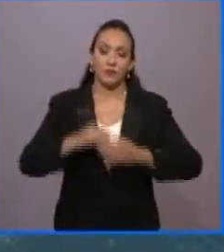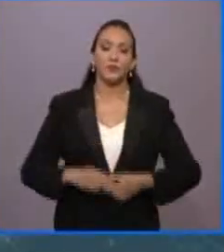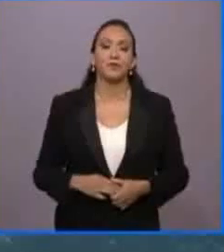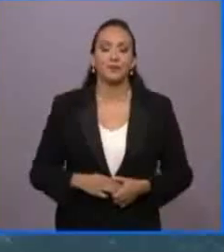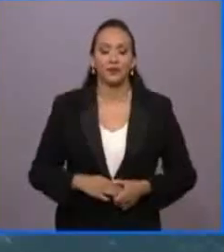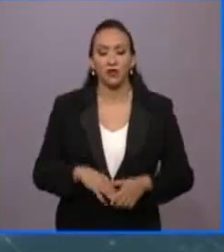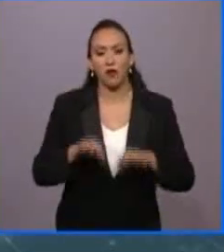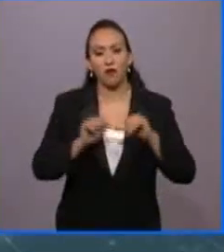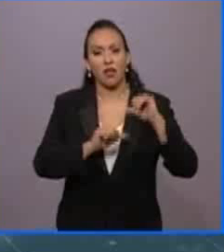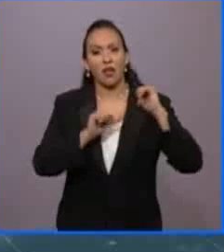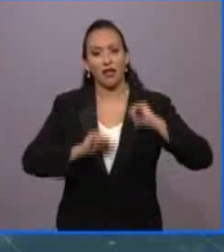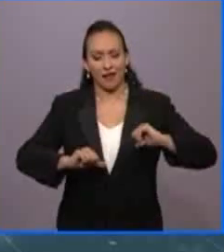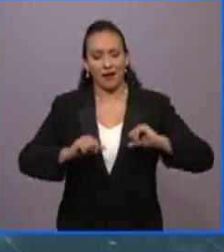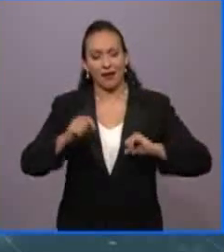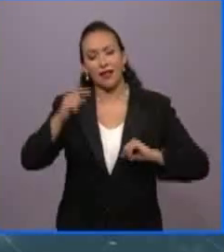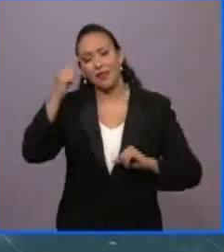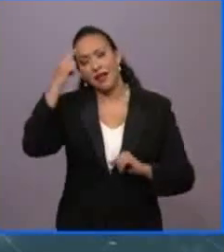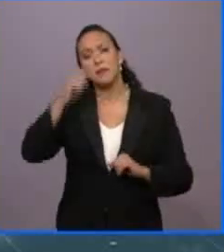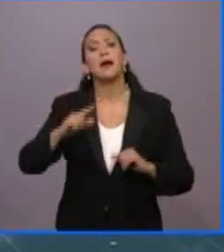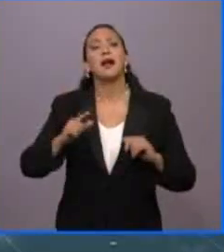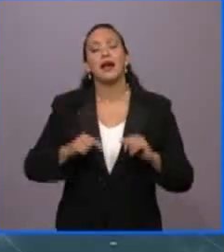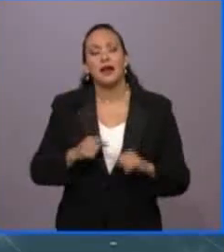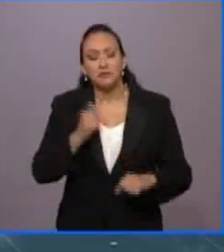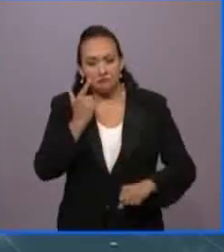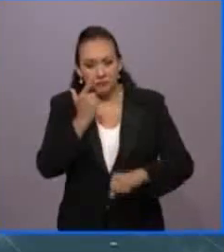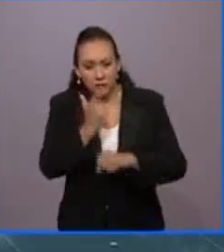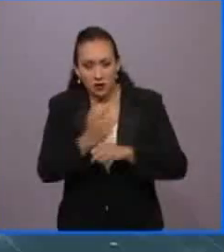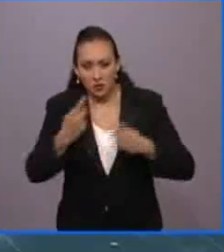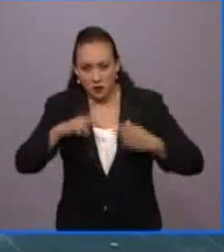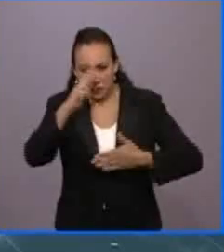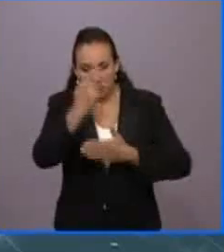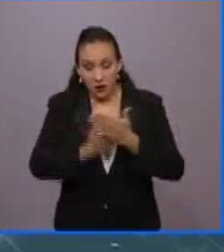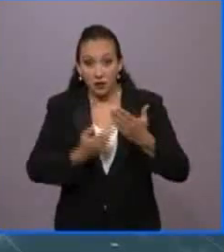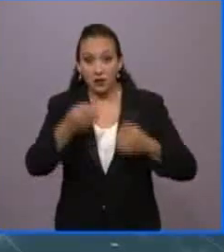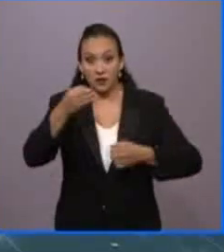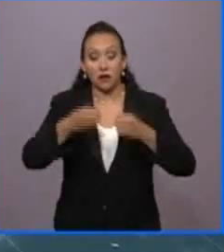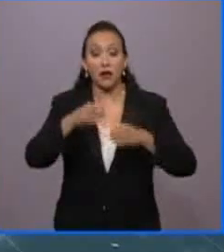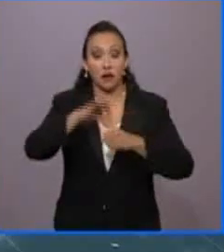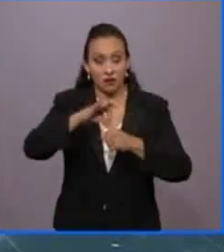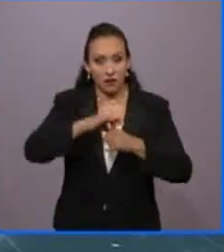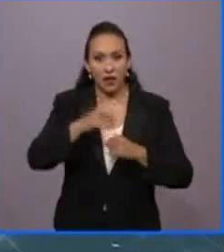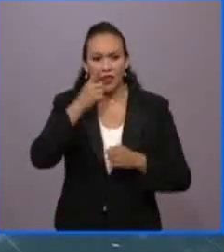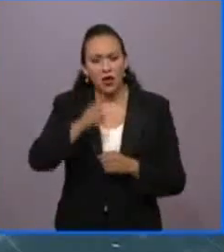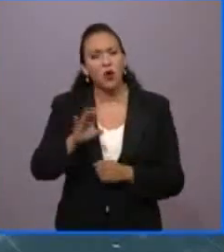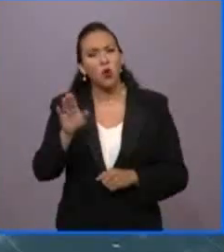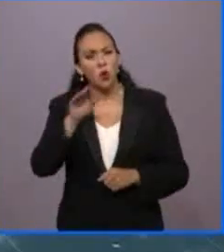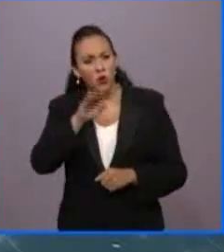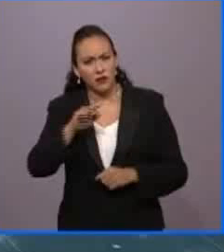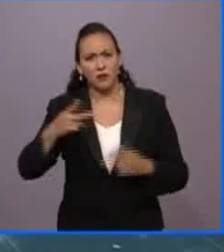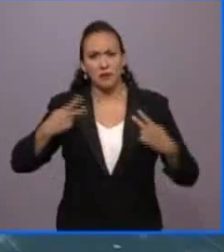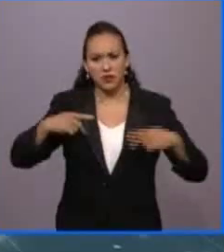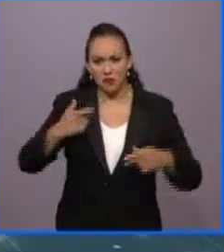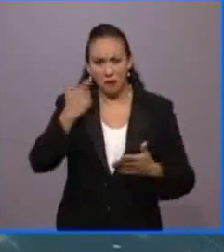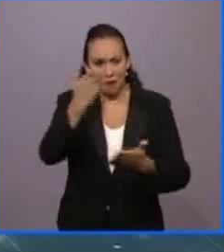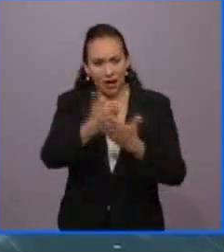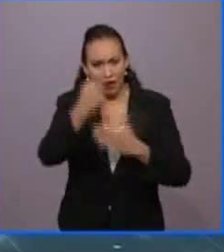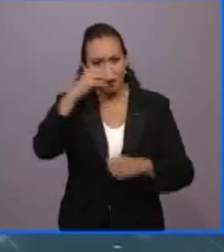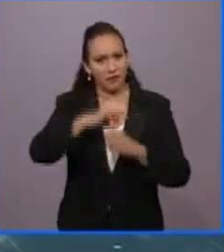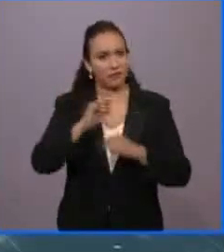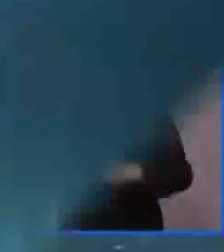La Fiscalía Especializada en Delitos Electorales llamó a denunciar la compra y coacción del voto en la elección judicial.